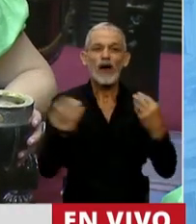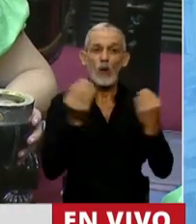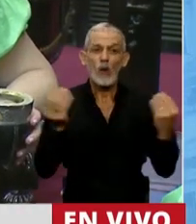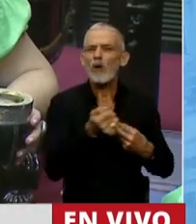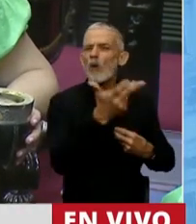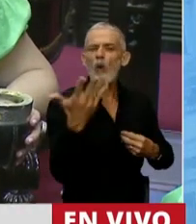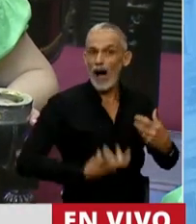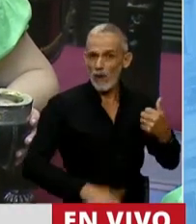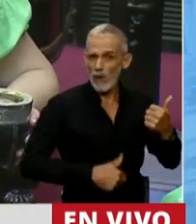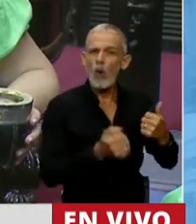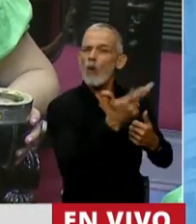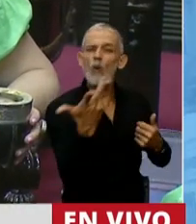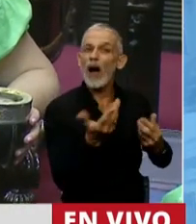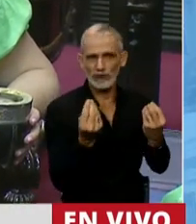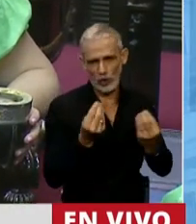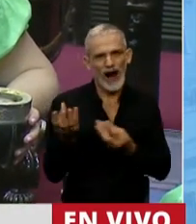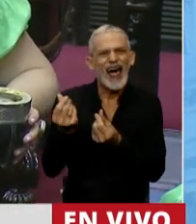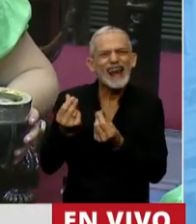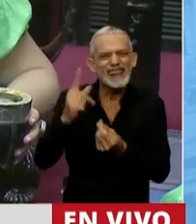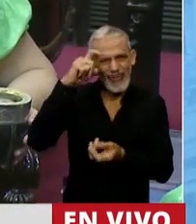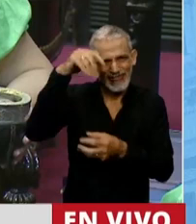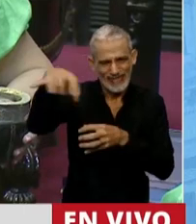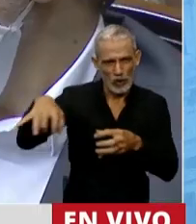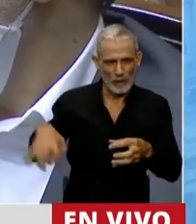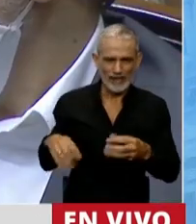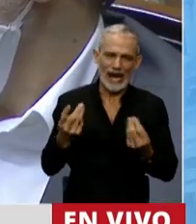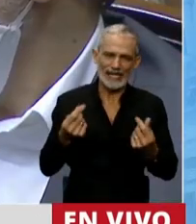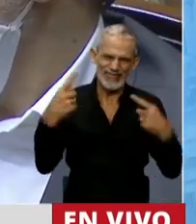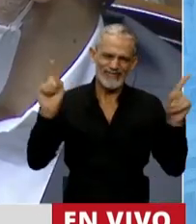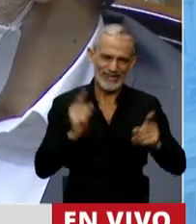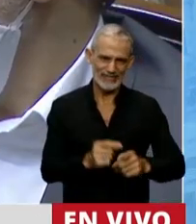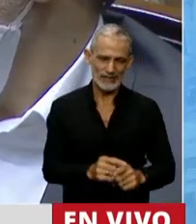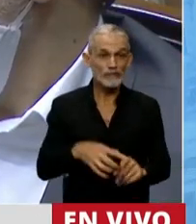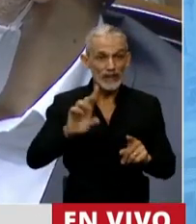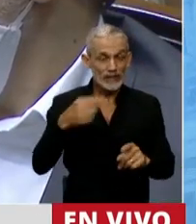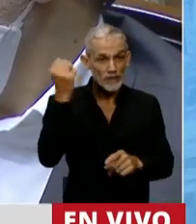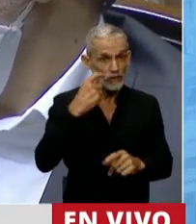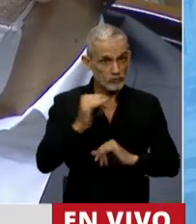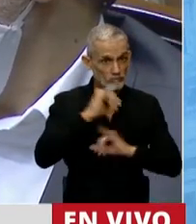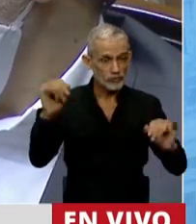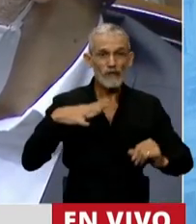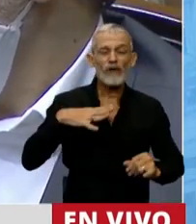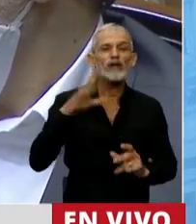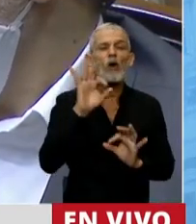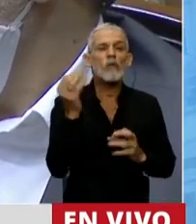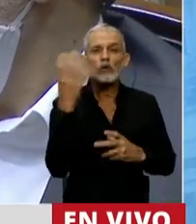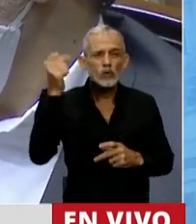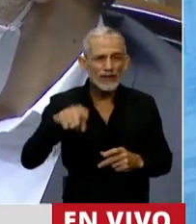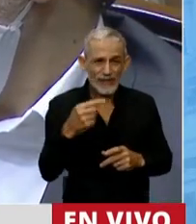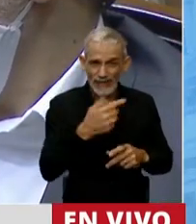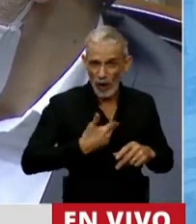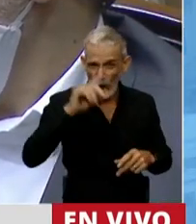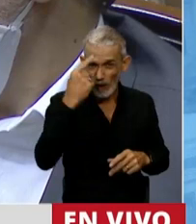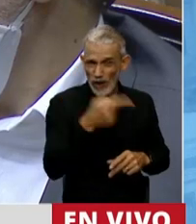la cantidad de abortos, sino la calidad del sistema de salud. No puedo dejar de mencionar la falta de oportunidad del Gobierno